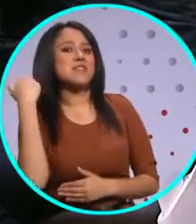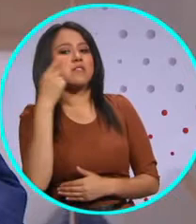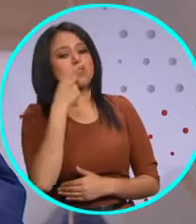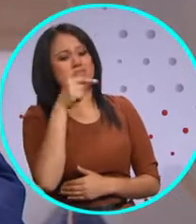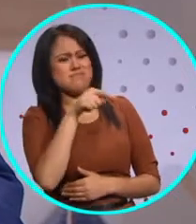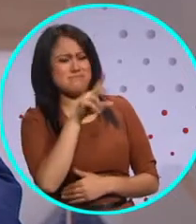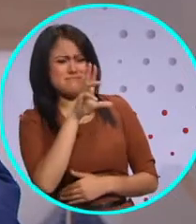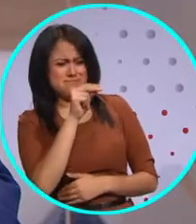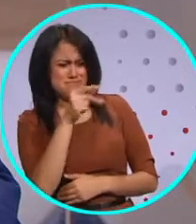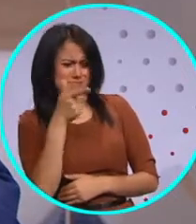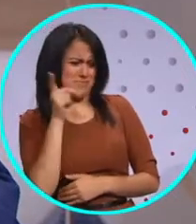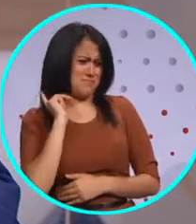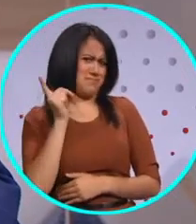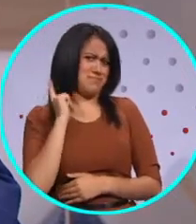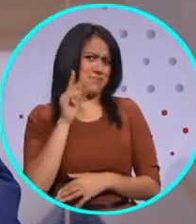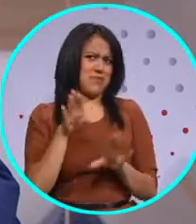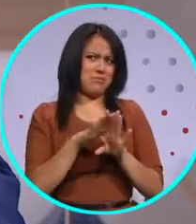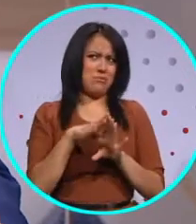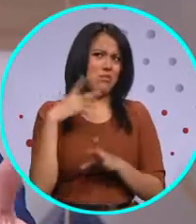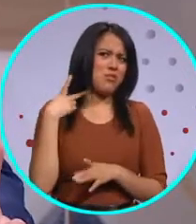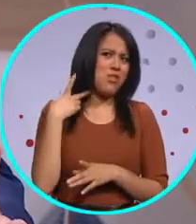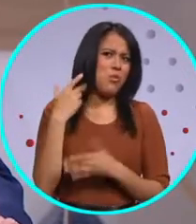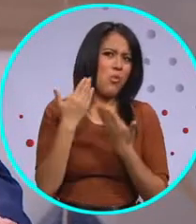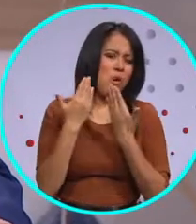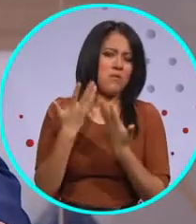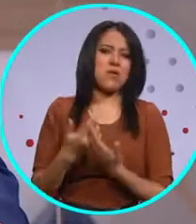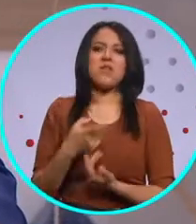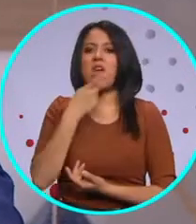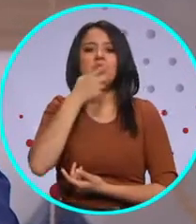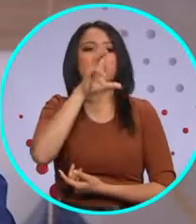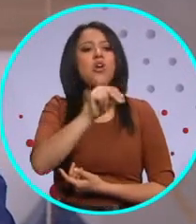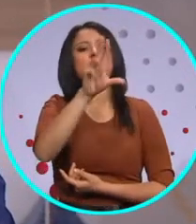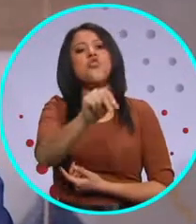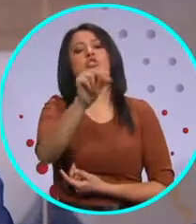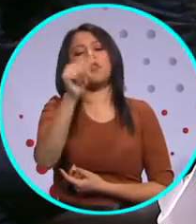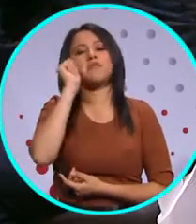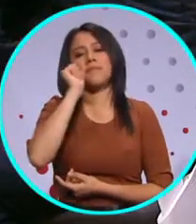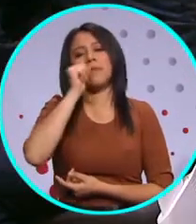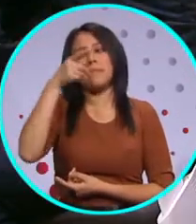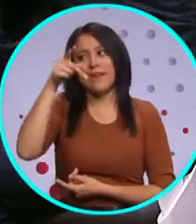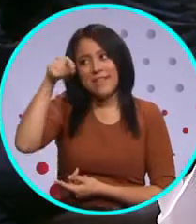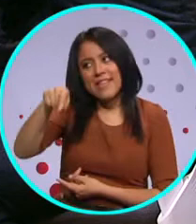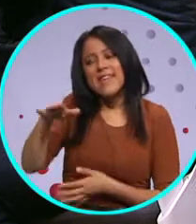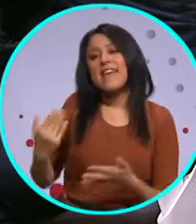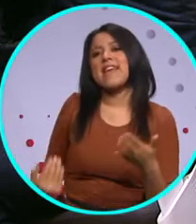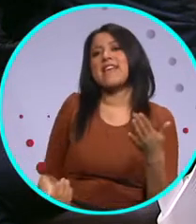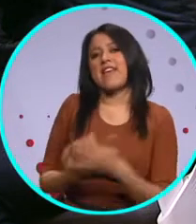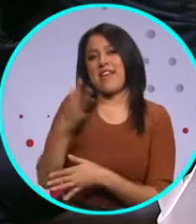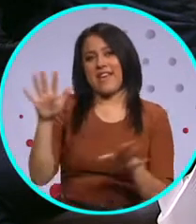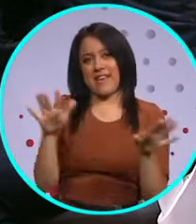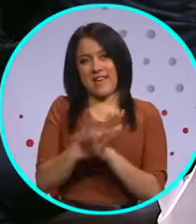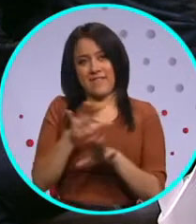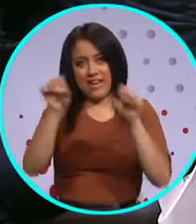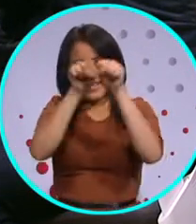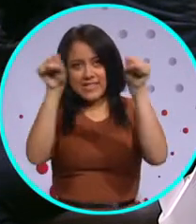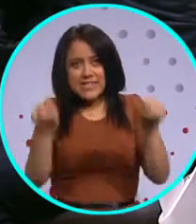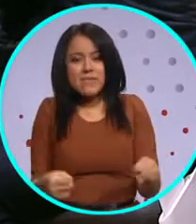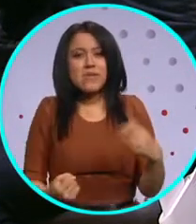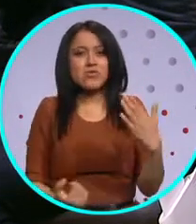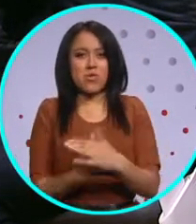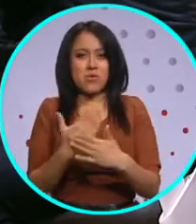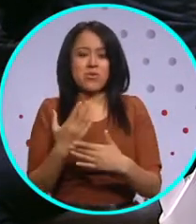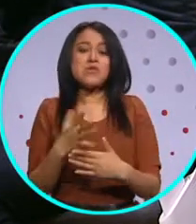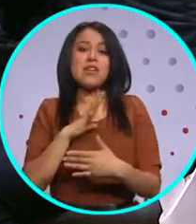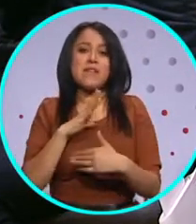locos no convenía políticamente había muchos no sé si ya tiene ha tocado una época de estrenar muchos nuevos sistemas que van a ser heredados